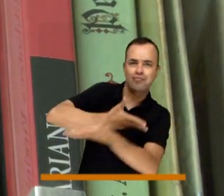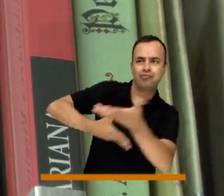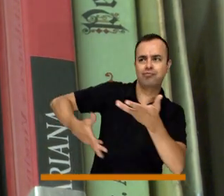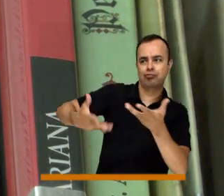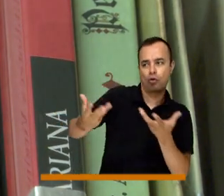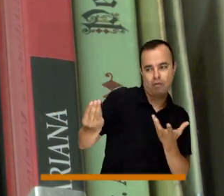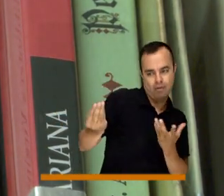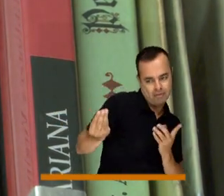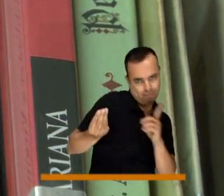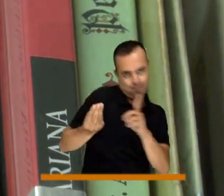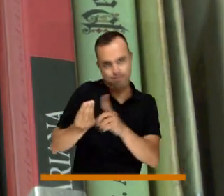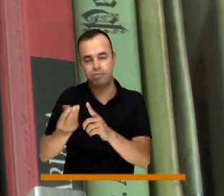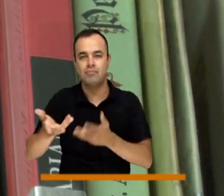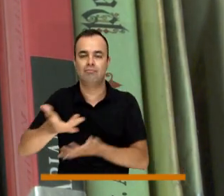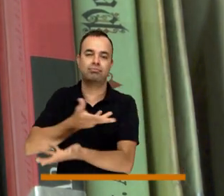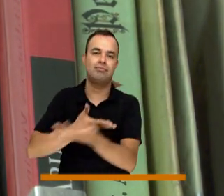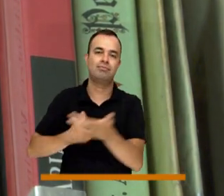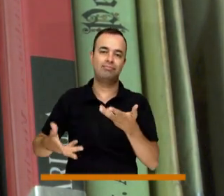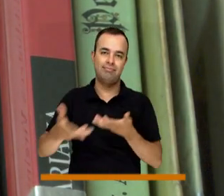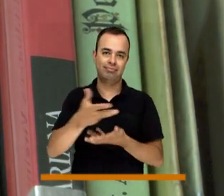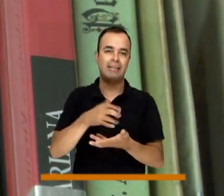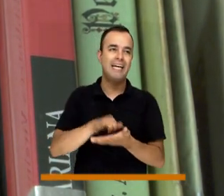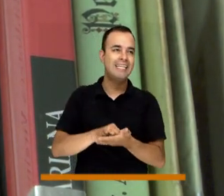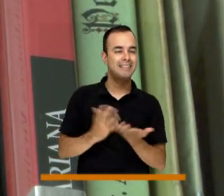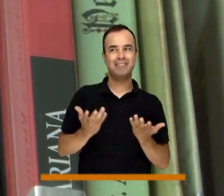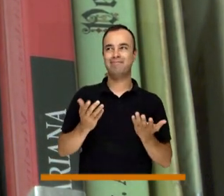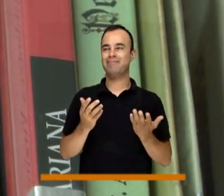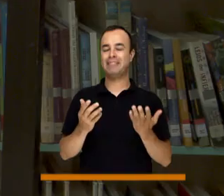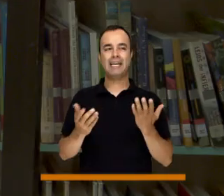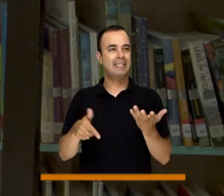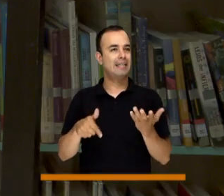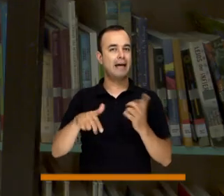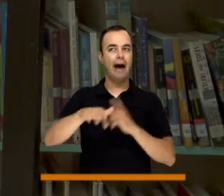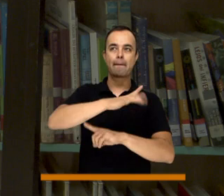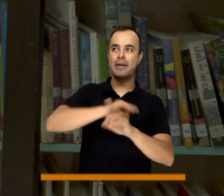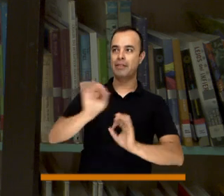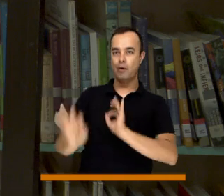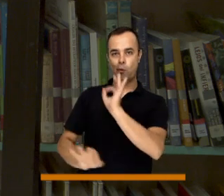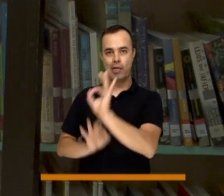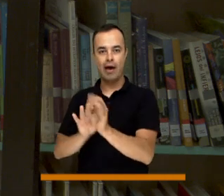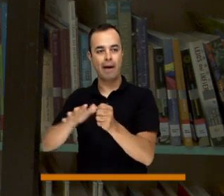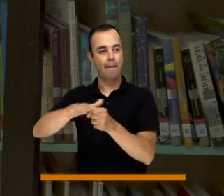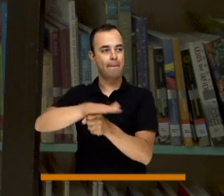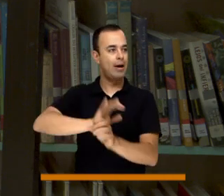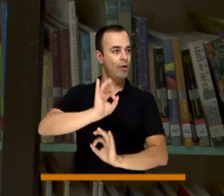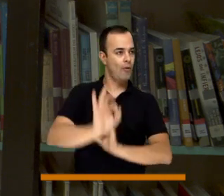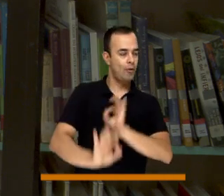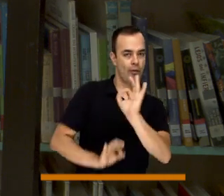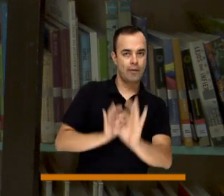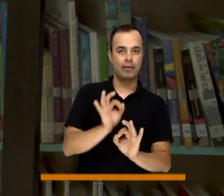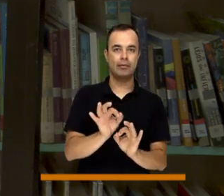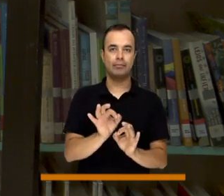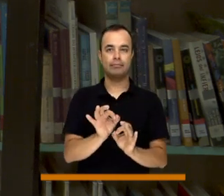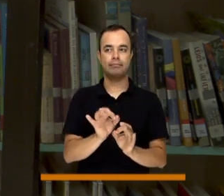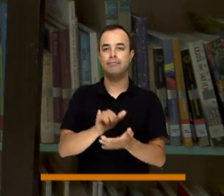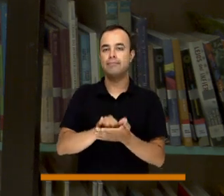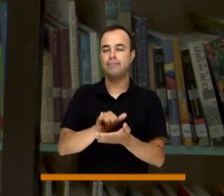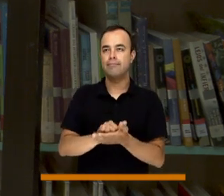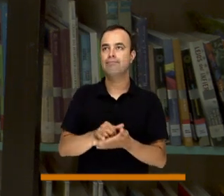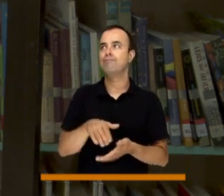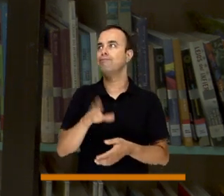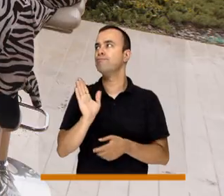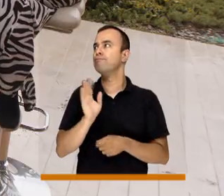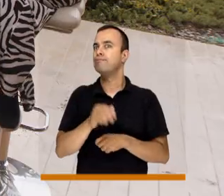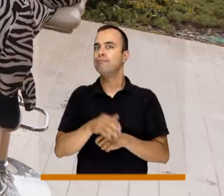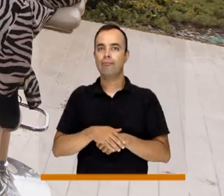de un colectivo que tienen que cuidar el medio ambiente, tienen que cuidar el barrio. Lo otro es que son chicos que